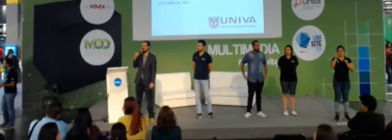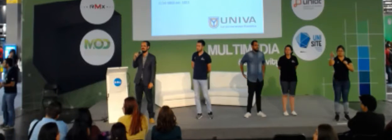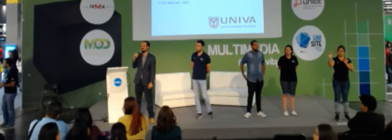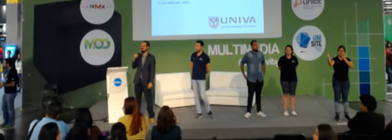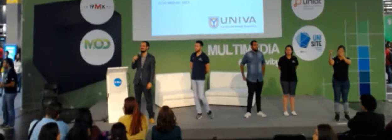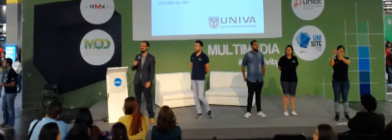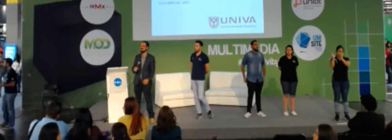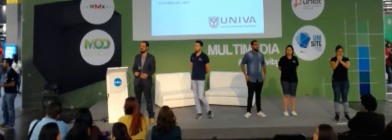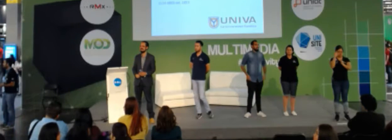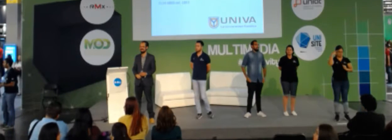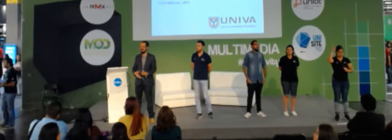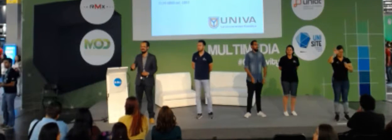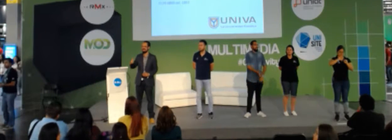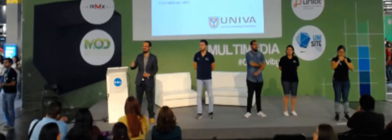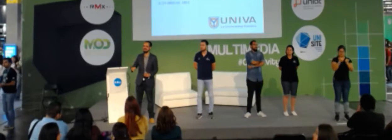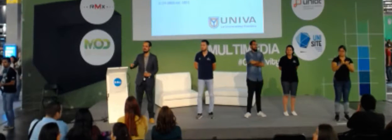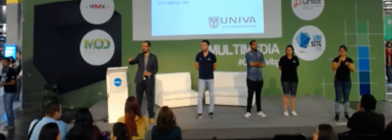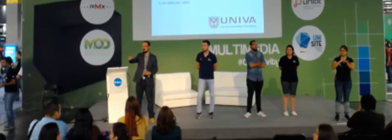Ok, gracias.